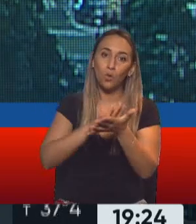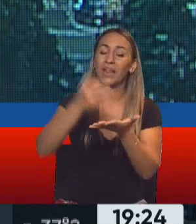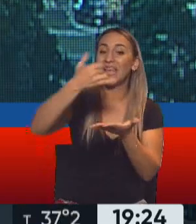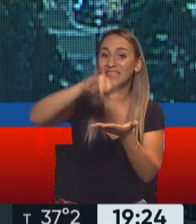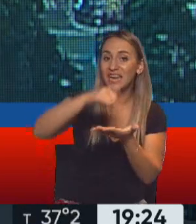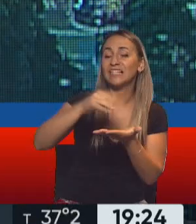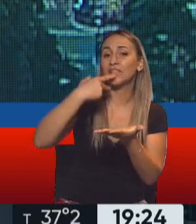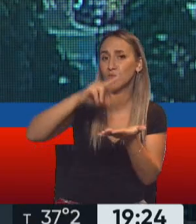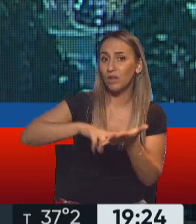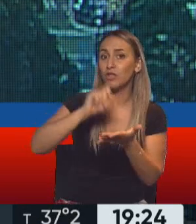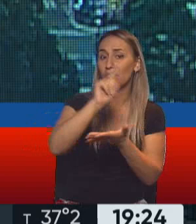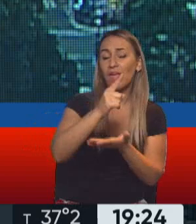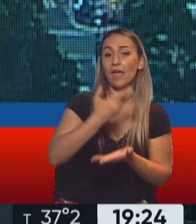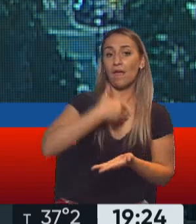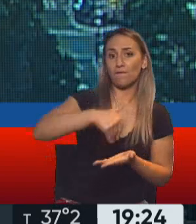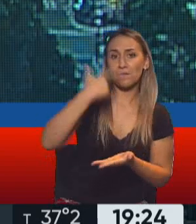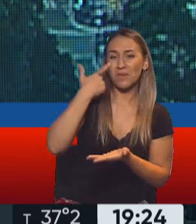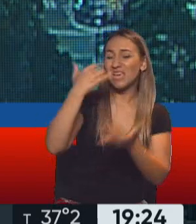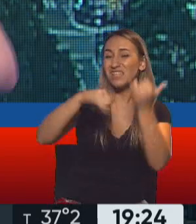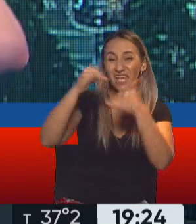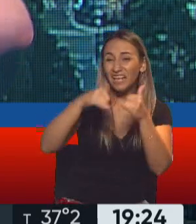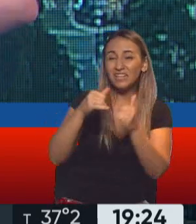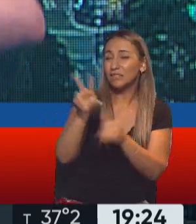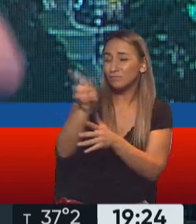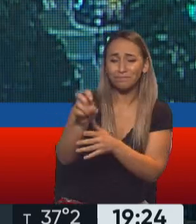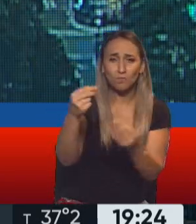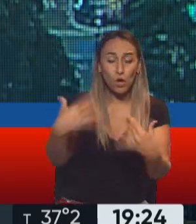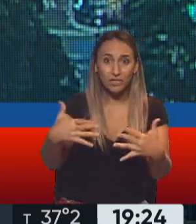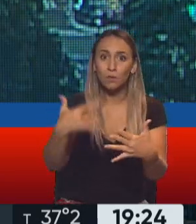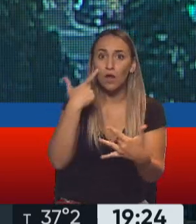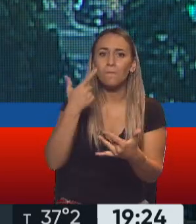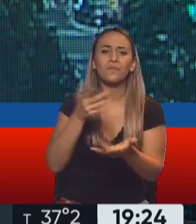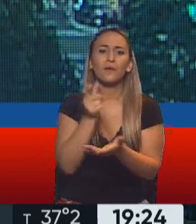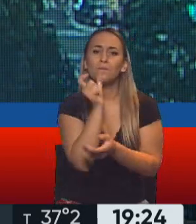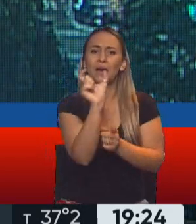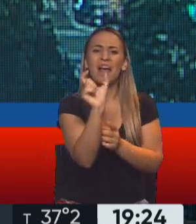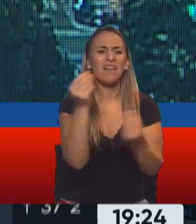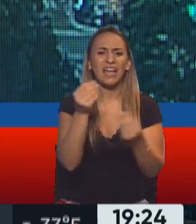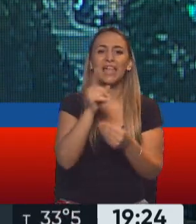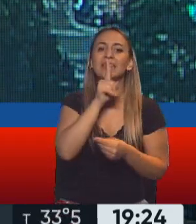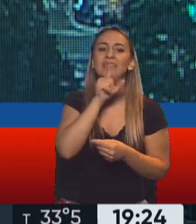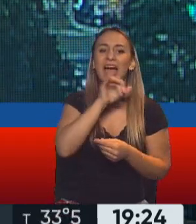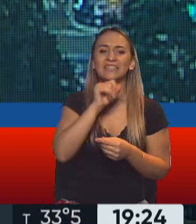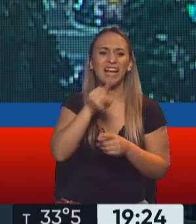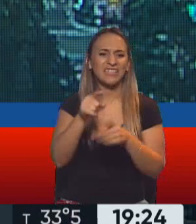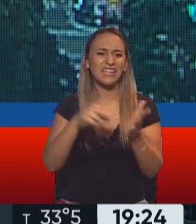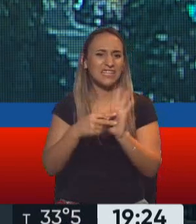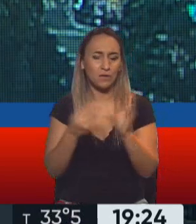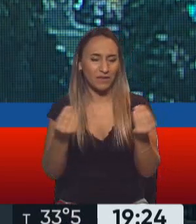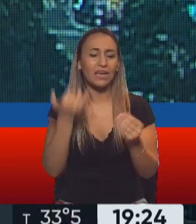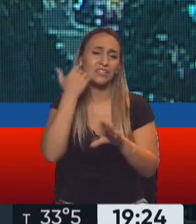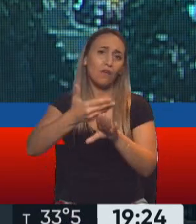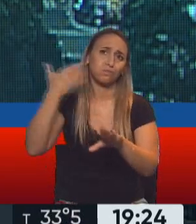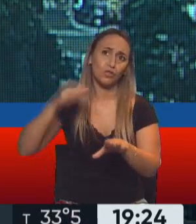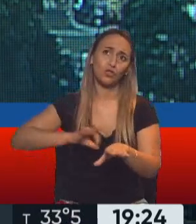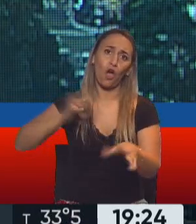Internacional. Antes de explicar qué significa esto, vamos a retomar esta palabra sobretasas que le hemos mencionado durante todo 2021 y por supuesto seguirá en la discusión